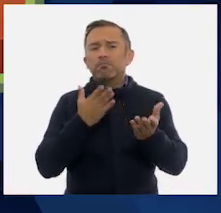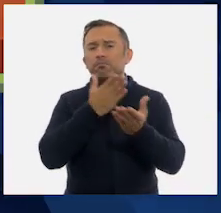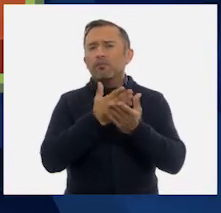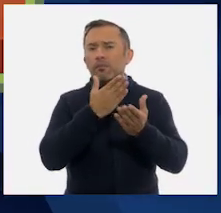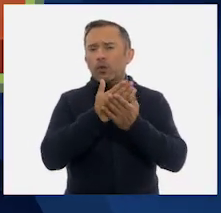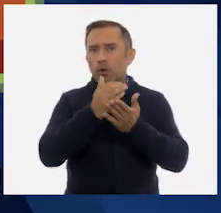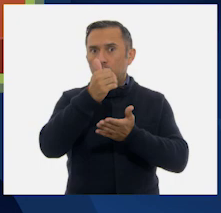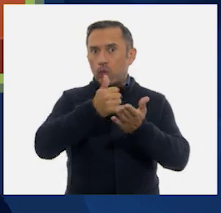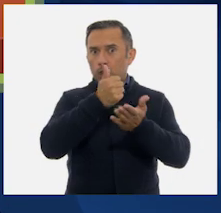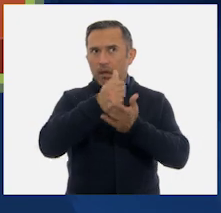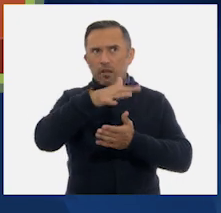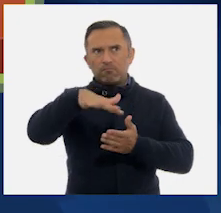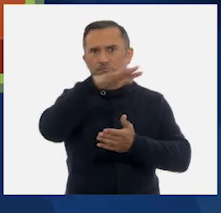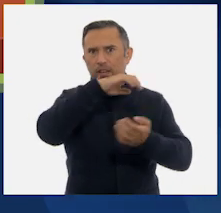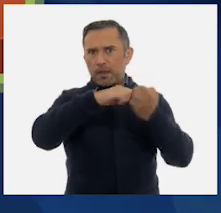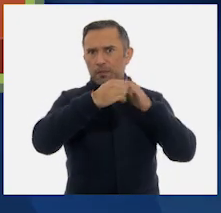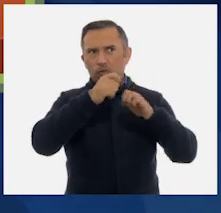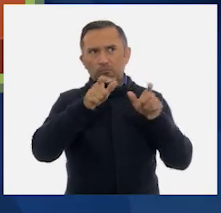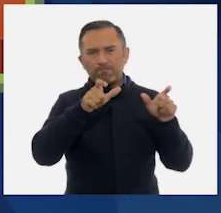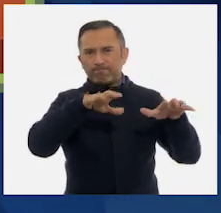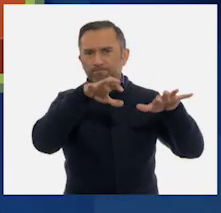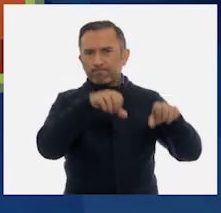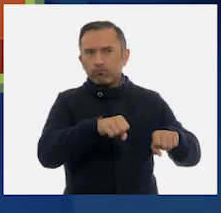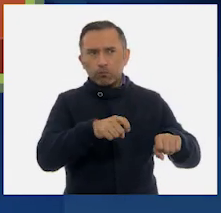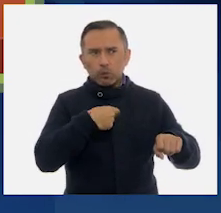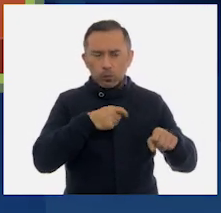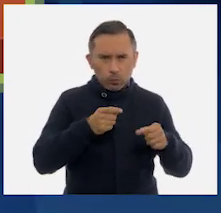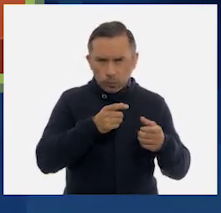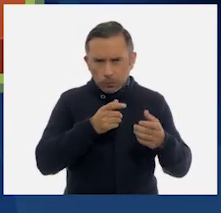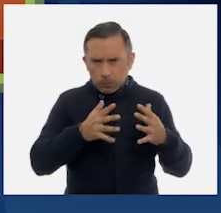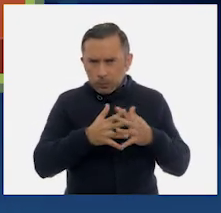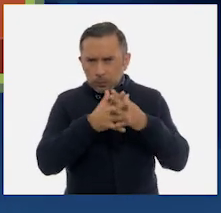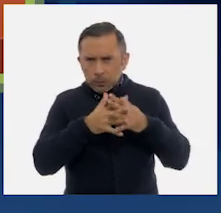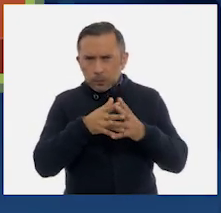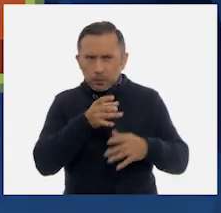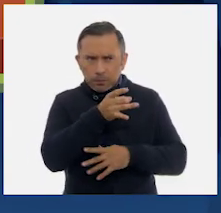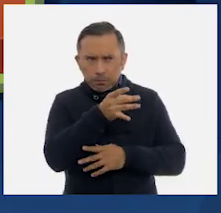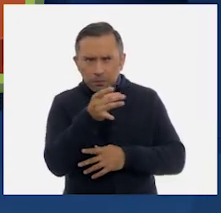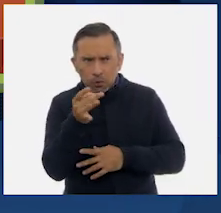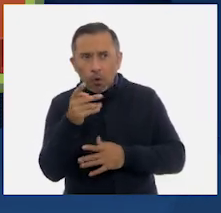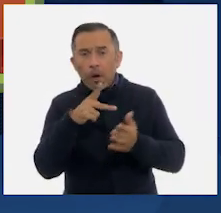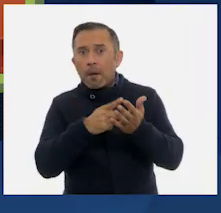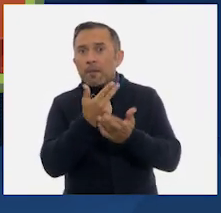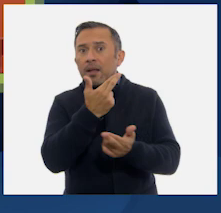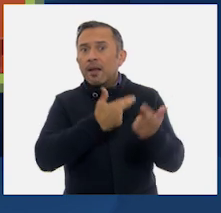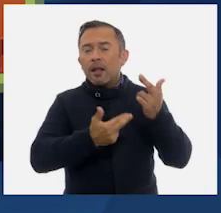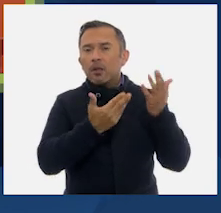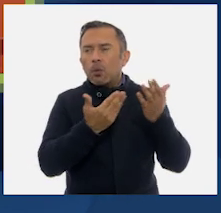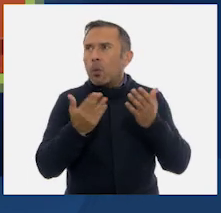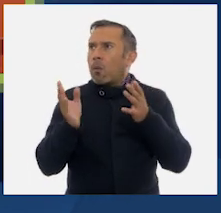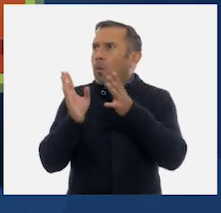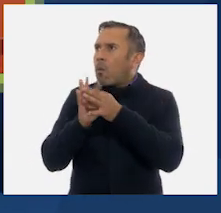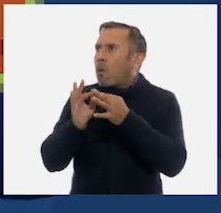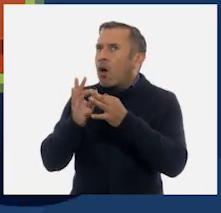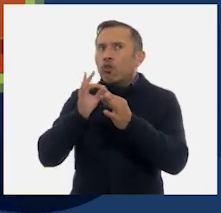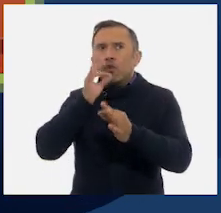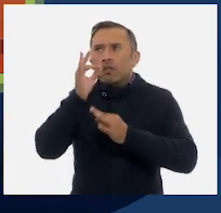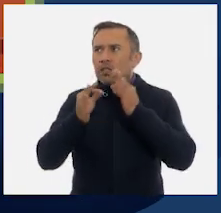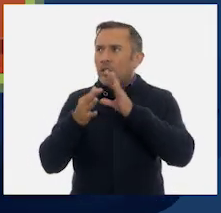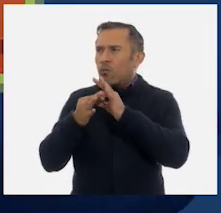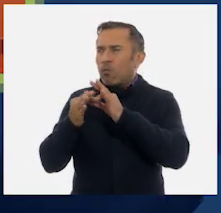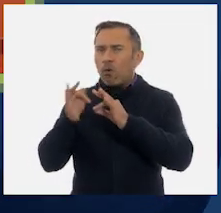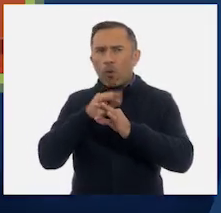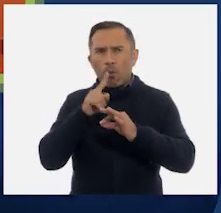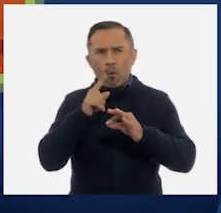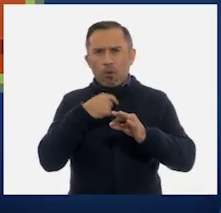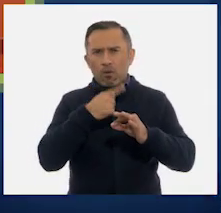enemigo. Silenciaron centinelas, atravesaron trincheras, regresando con detalladas noticias y con los quepís de sus víctimas ensartados